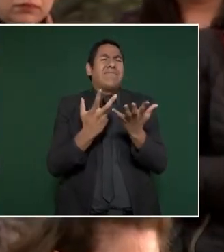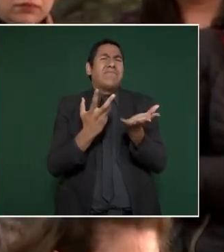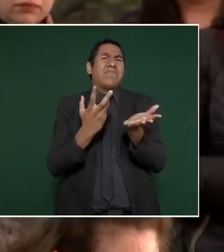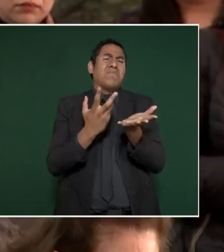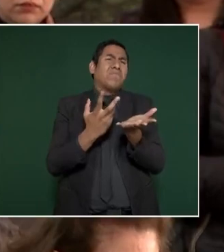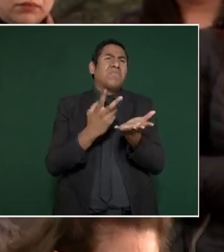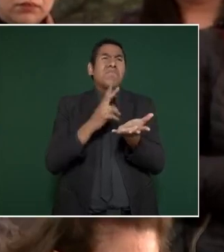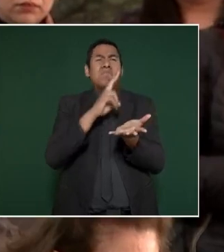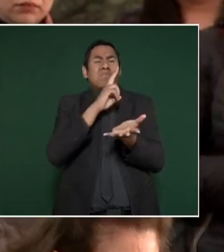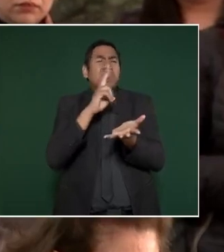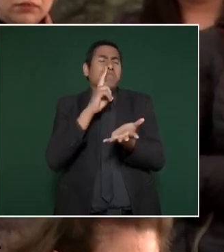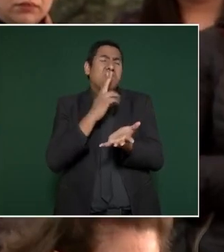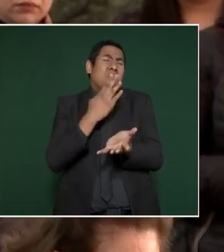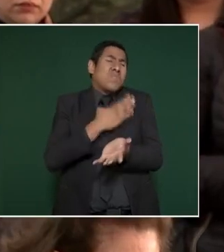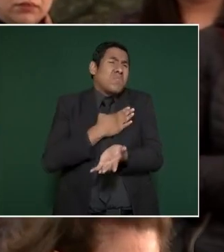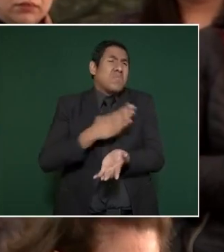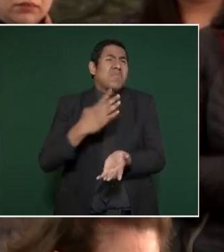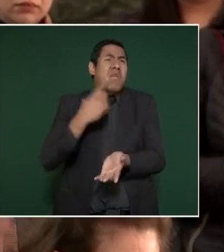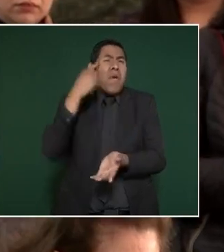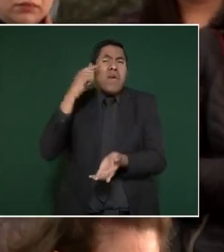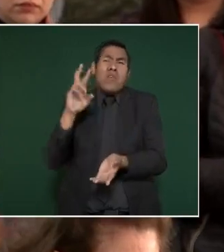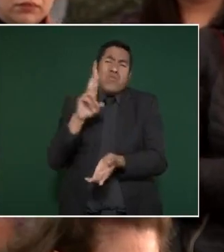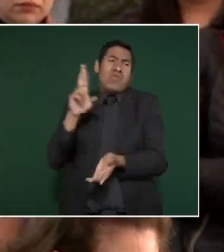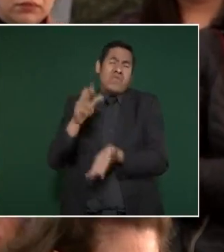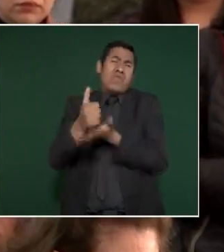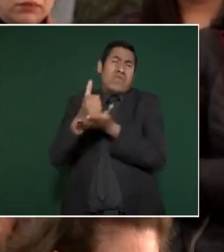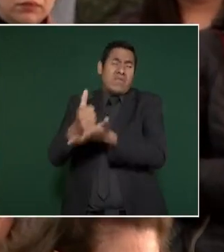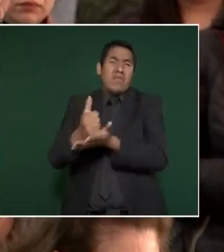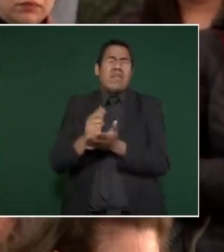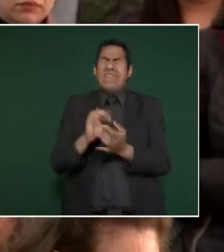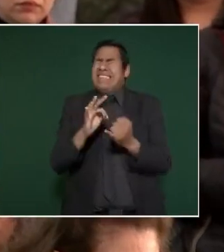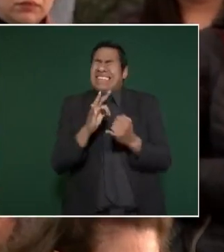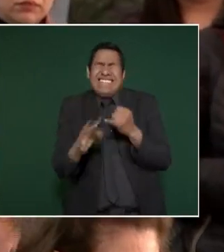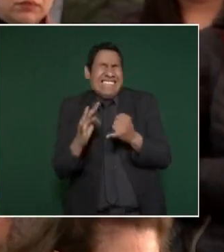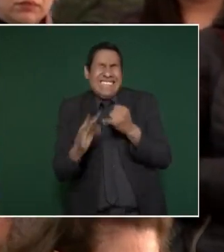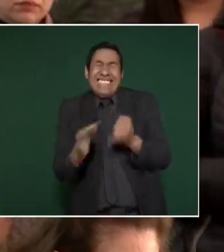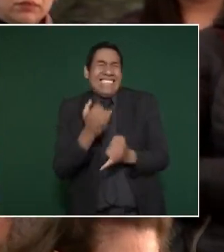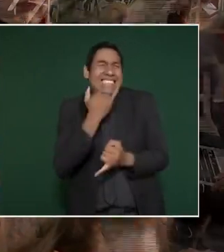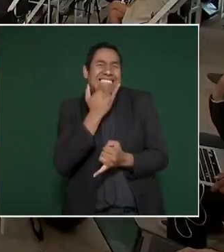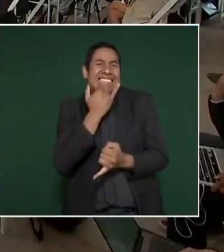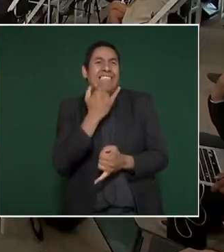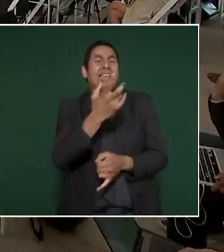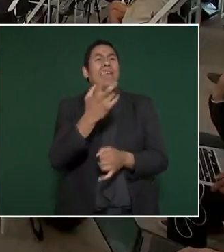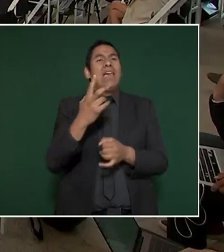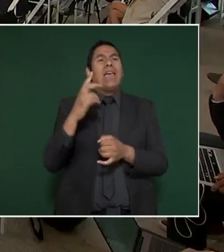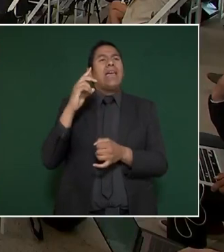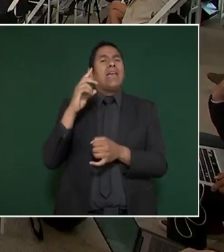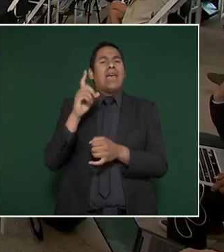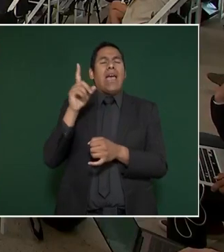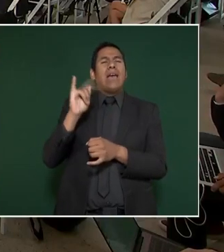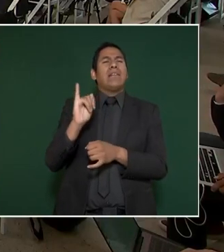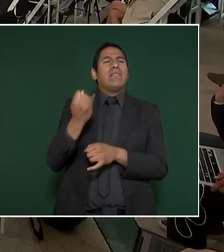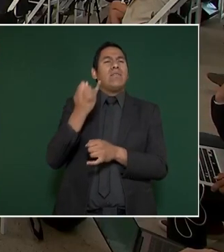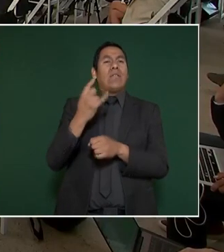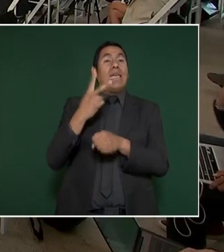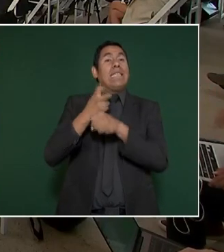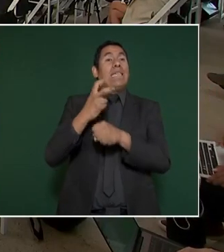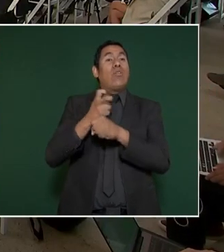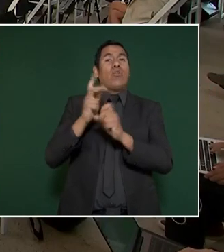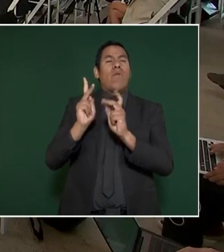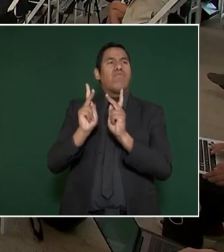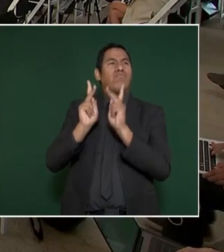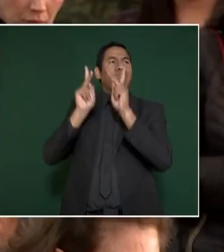de para Rosarito y ya por último señor Perdón le quería comentar del segundo puente de Tijuana ya iniciado las obras del